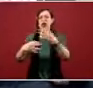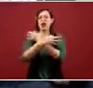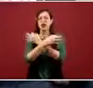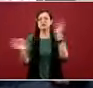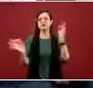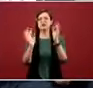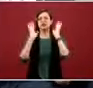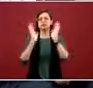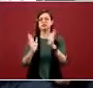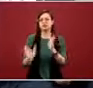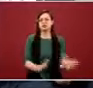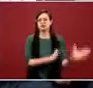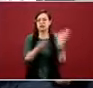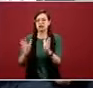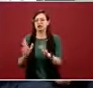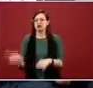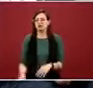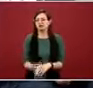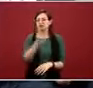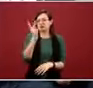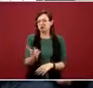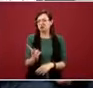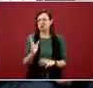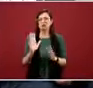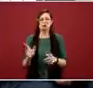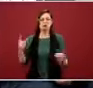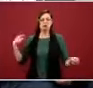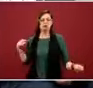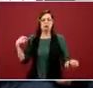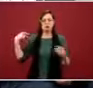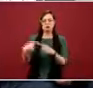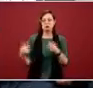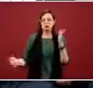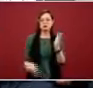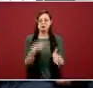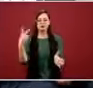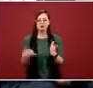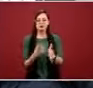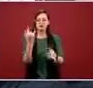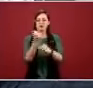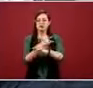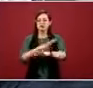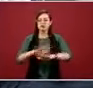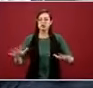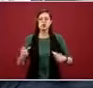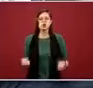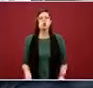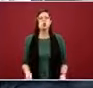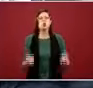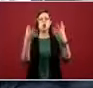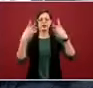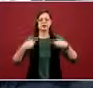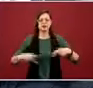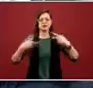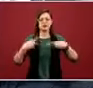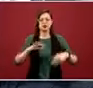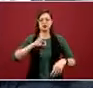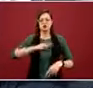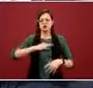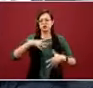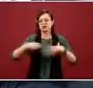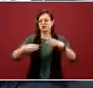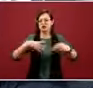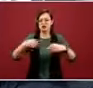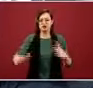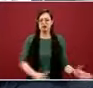incluye en toda la información que nos habían estado dando a lo largo de estas conferencias. ¿Qué número tendría que aparecer ahí para que declarara fase